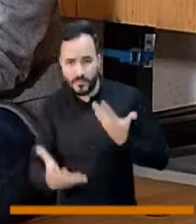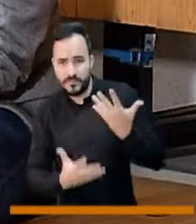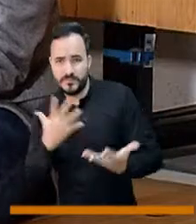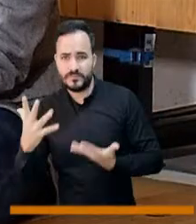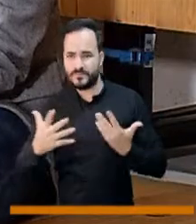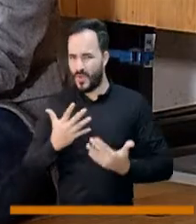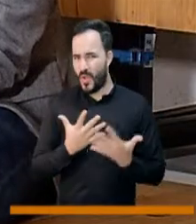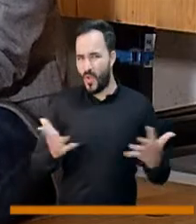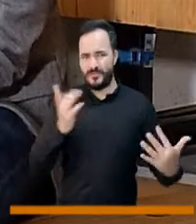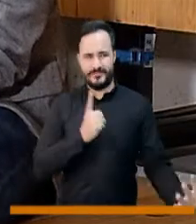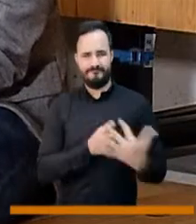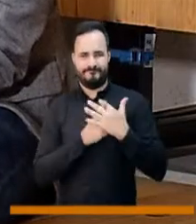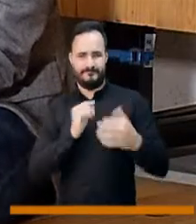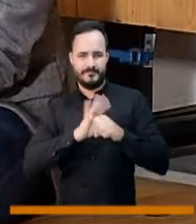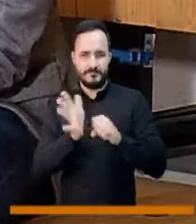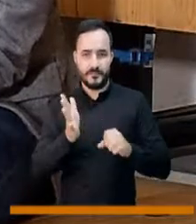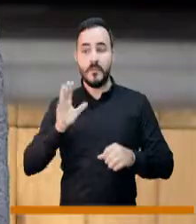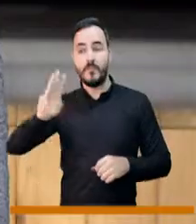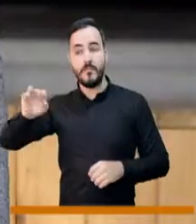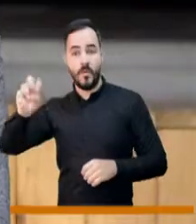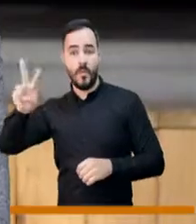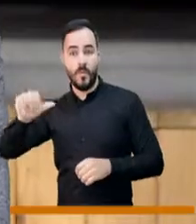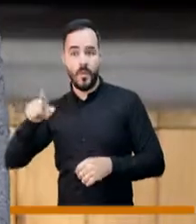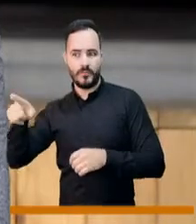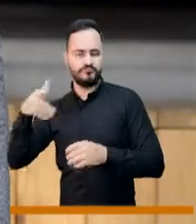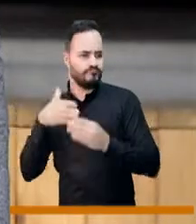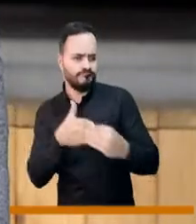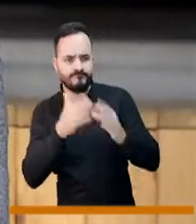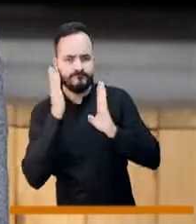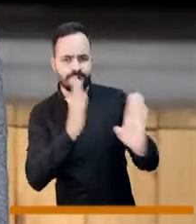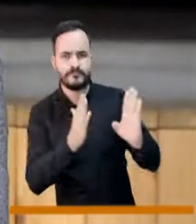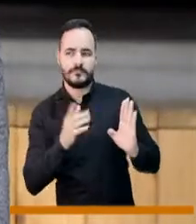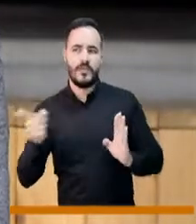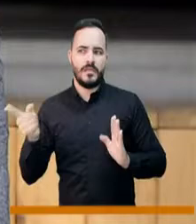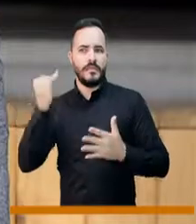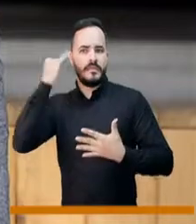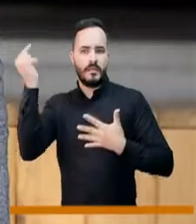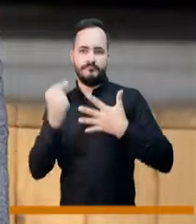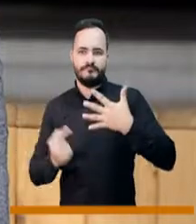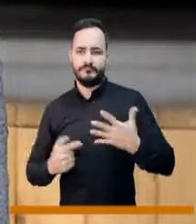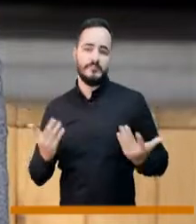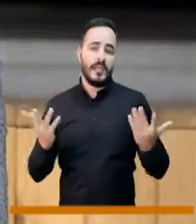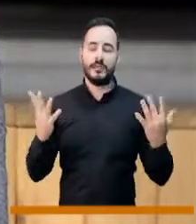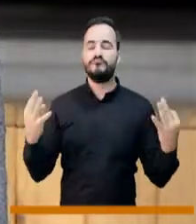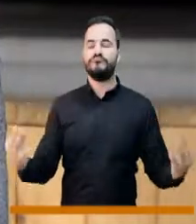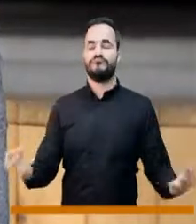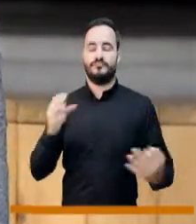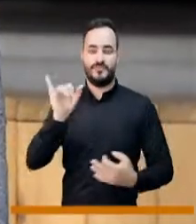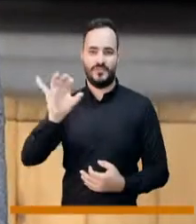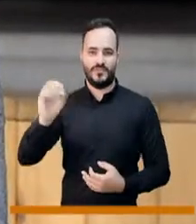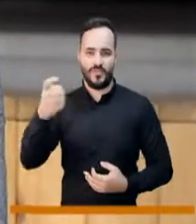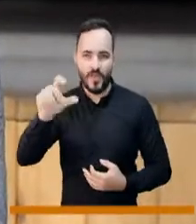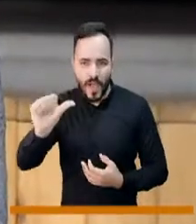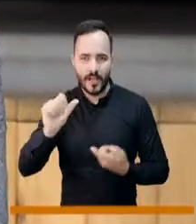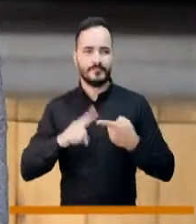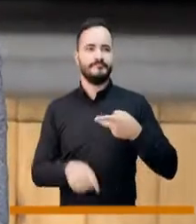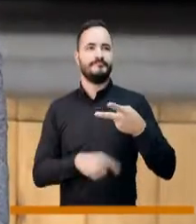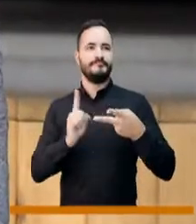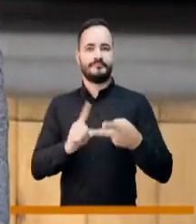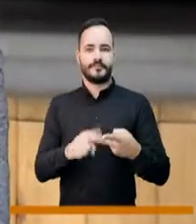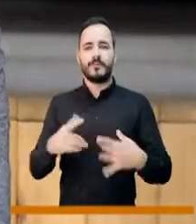cambio. Y MOVA también ha acompañado, no solamente desde esos nuevos componentes metodológicos, sino también desde actividades que van desde yoga,